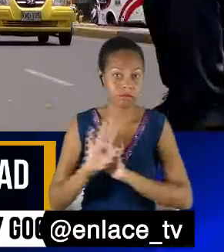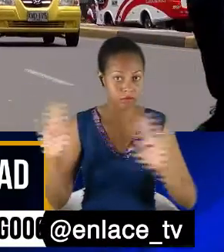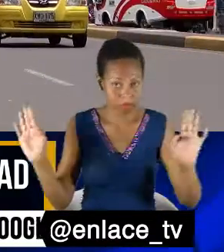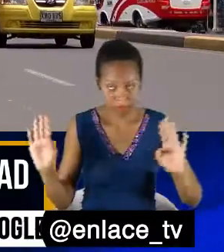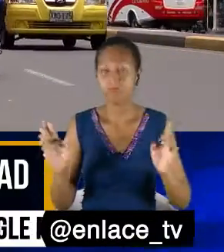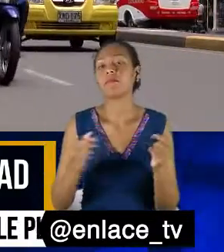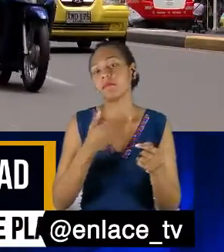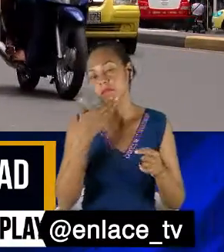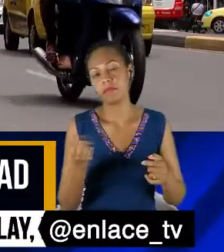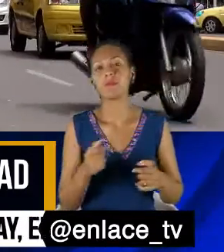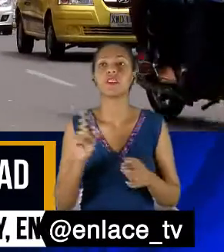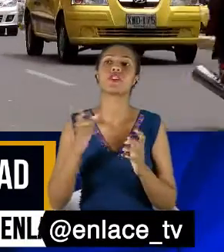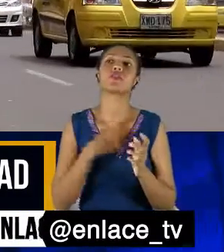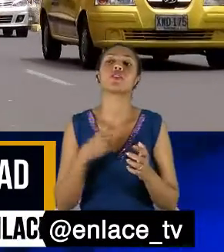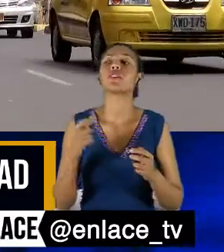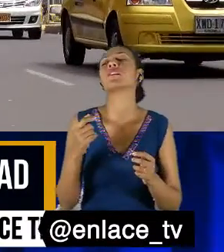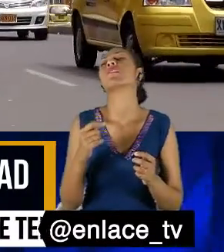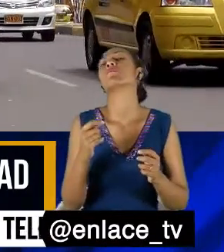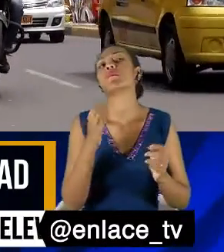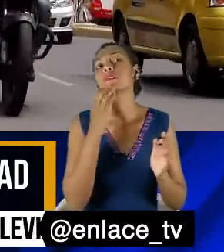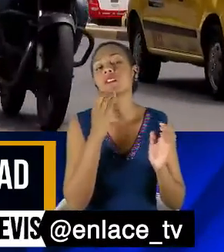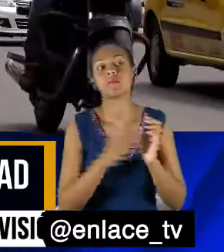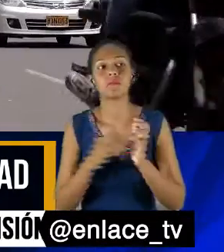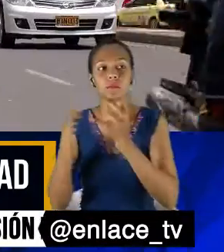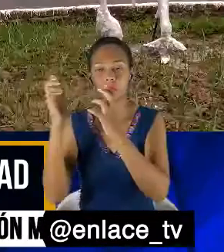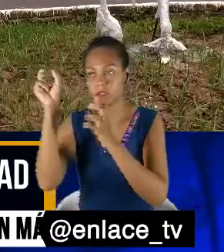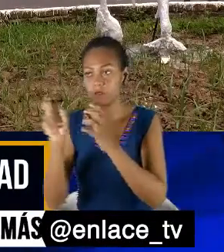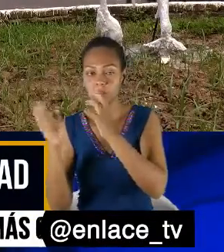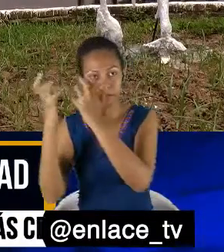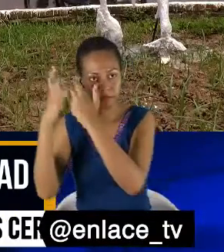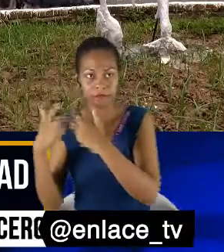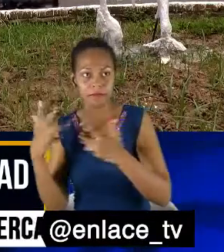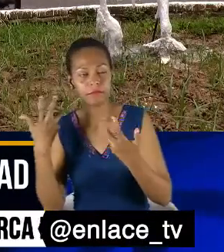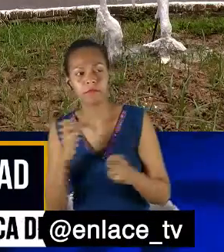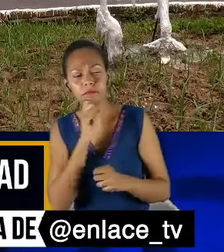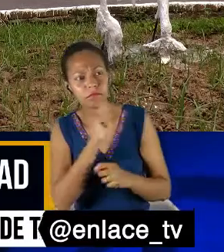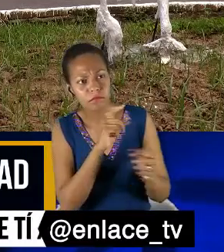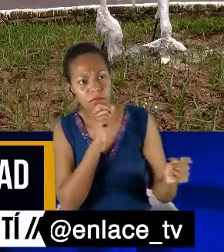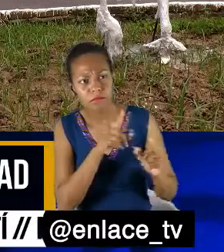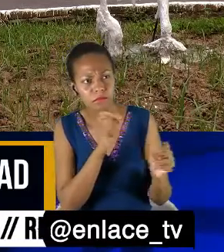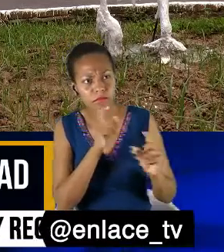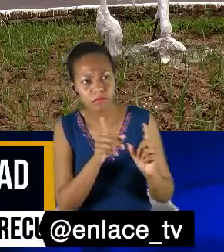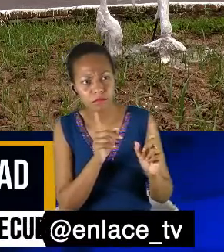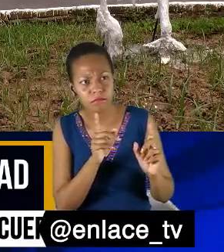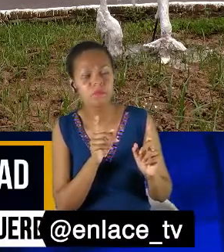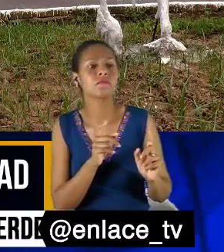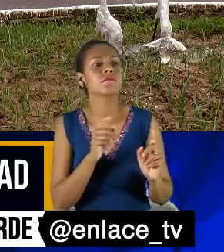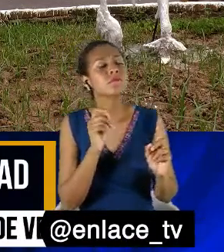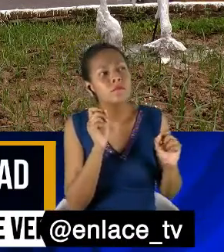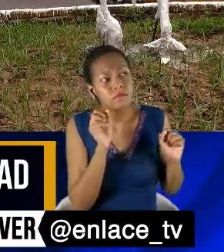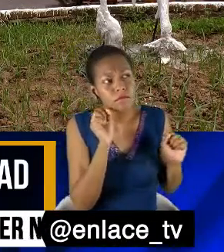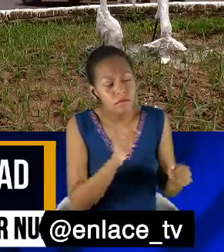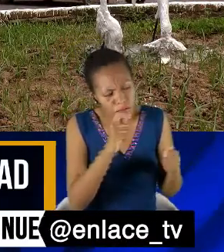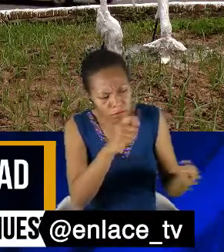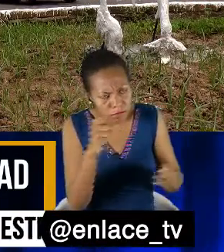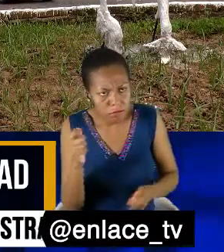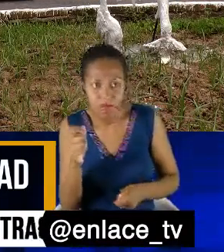va a poder pedir el empresario, o si cualquier persona quiere consultar si tú tienes el certificado